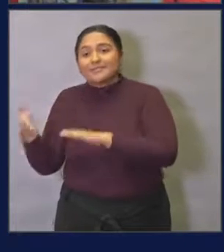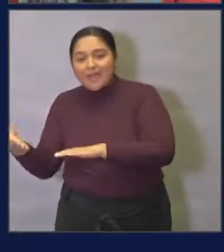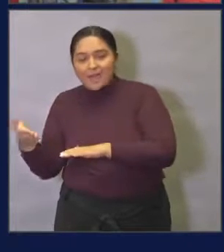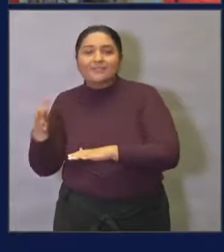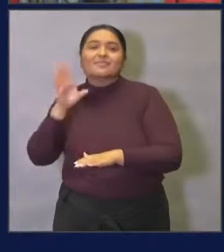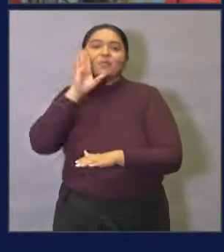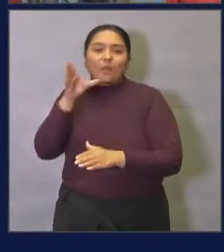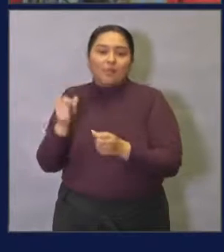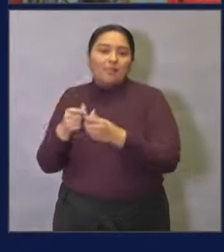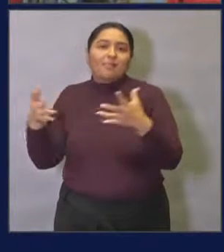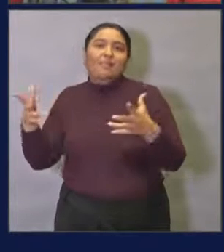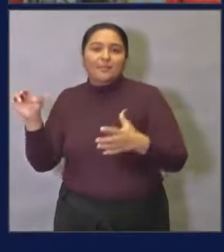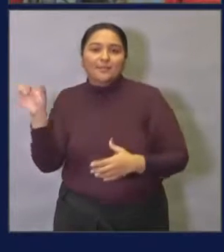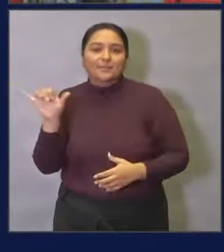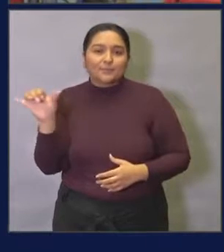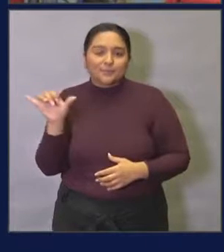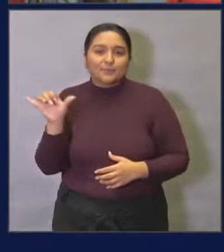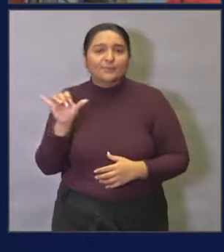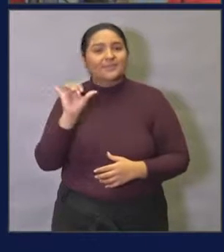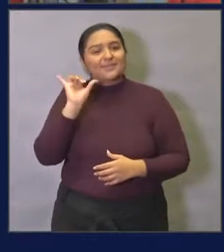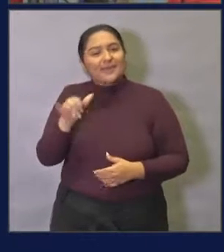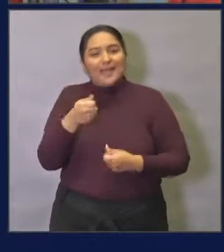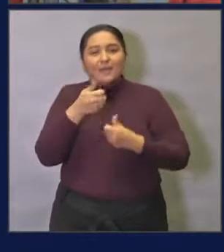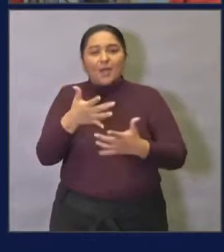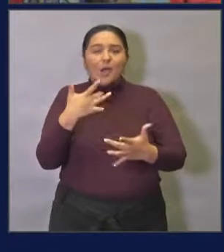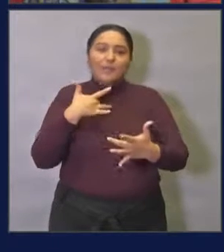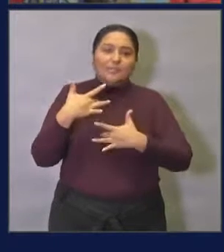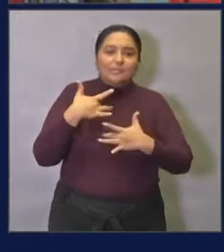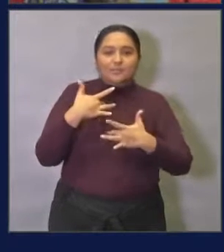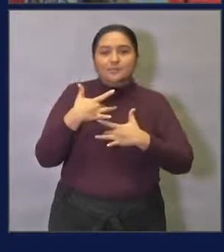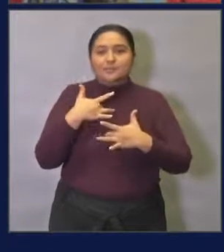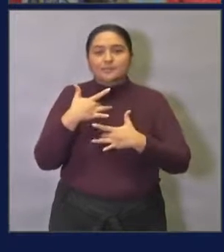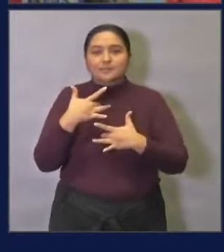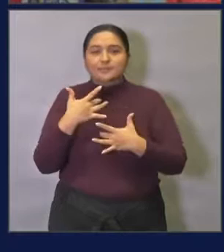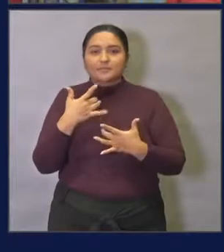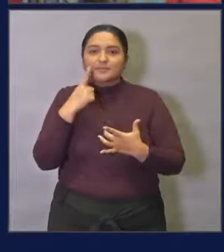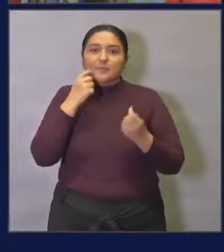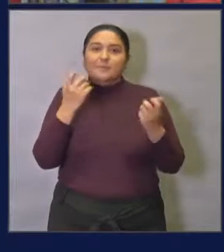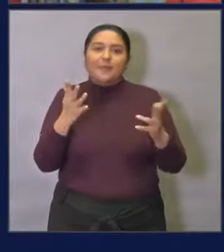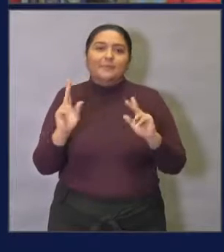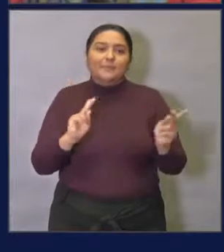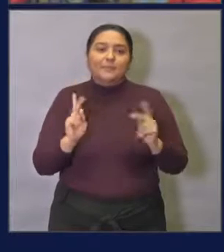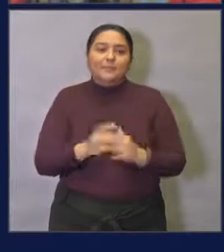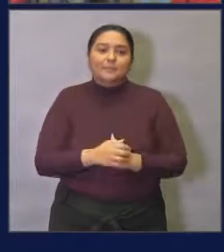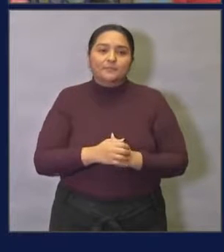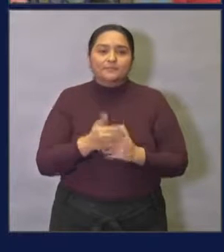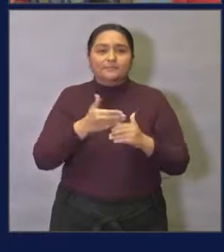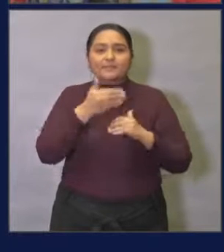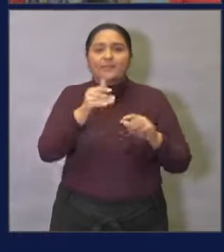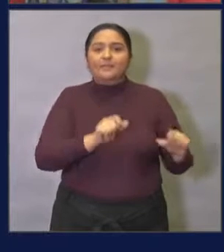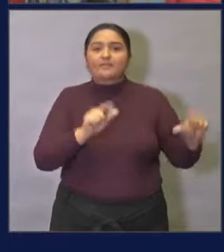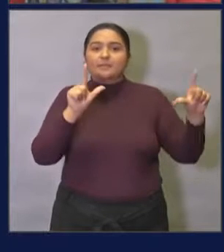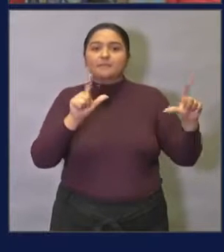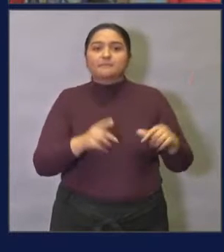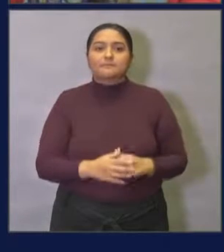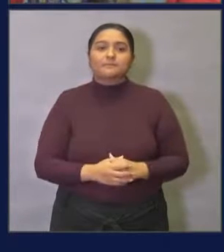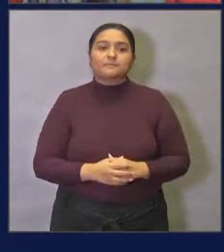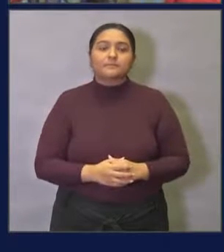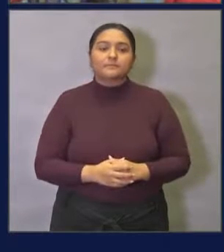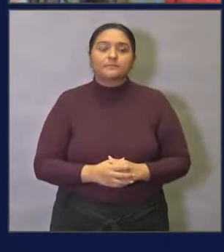lo que genera más preocupación y dolor para muchos. Next slide, please.